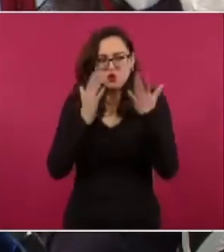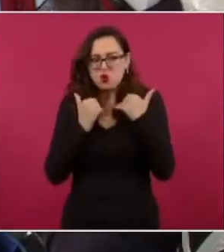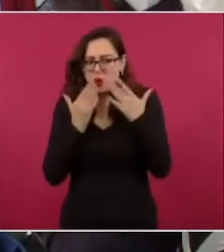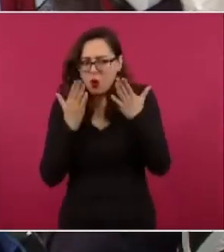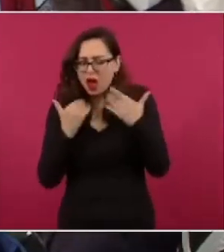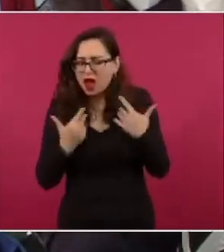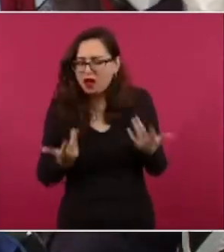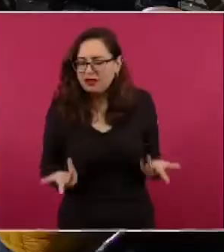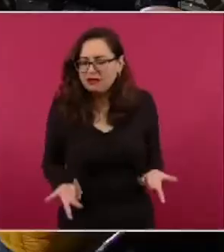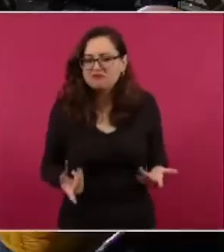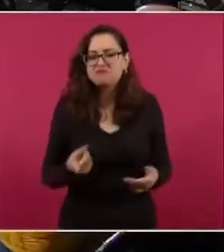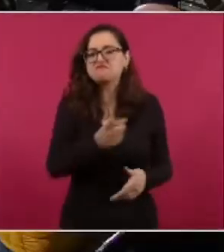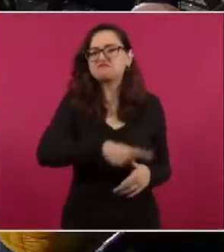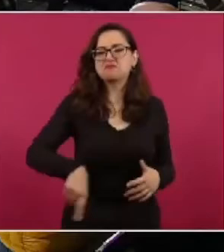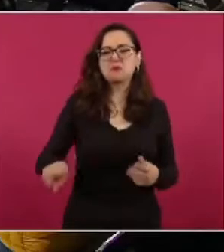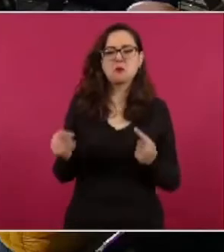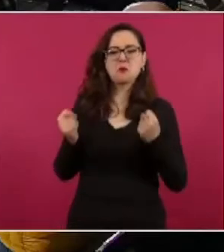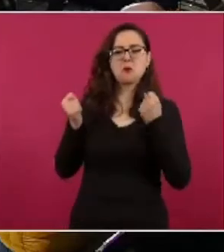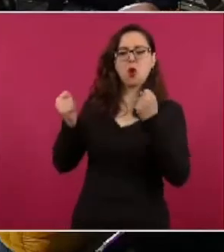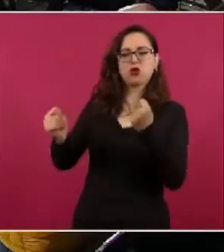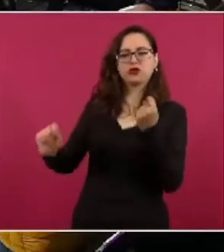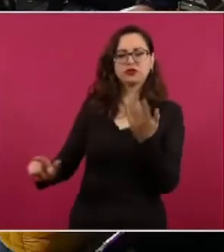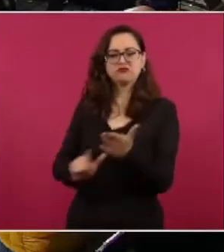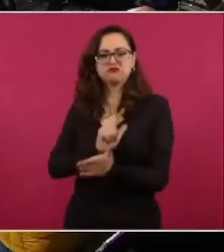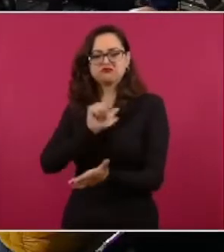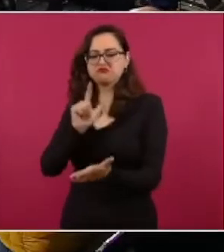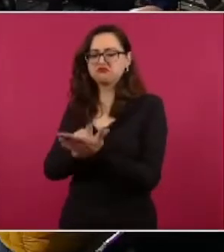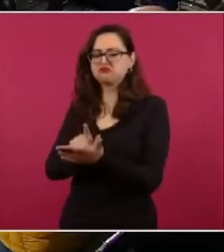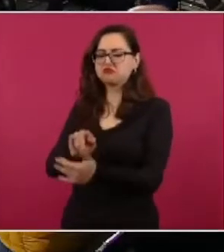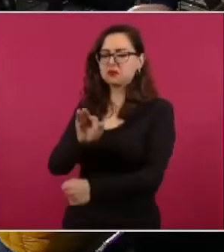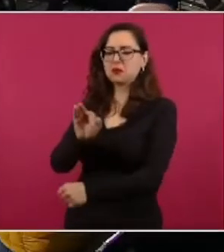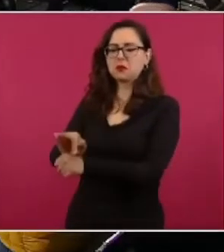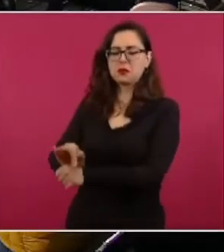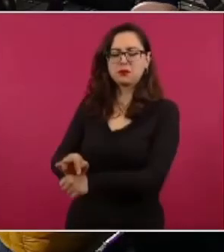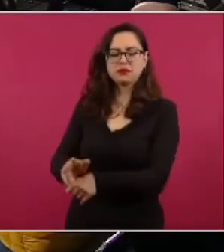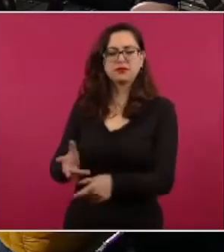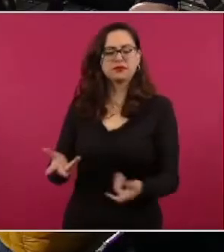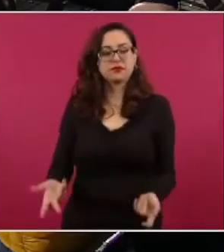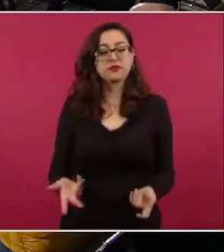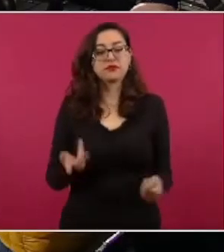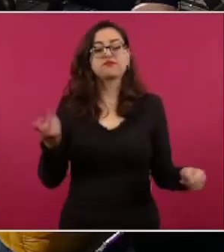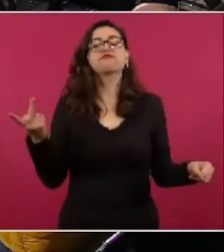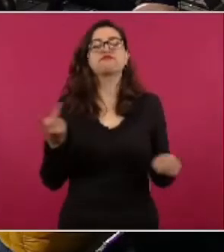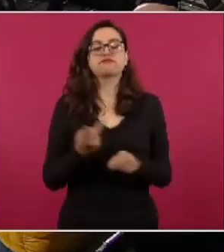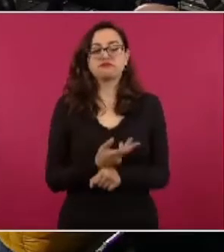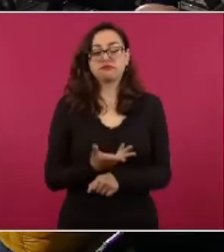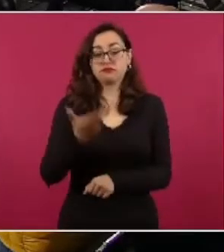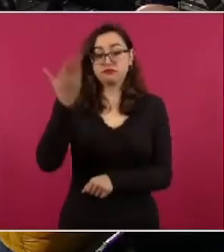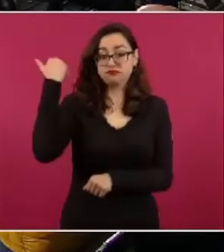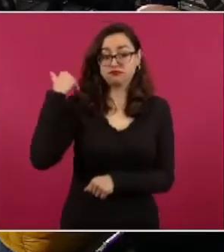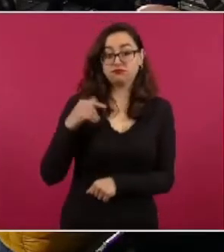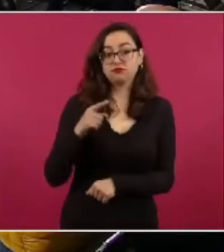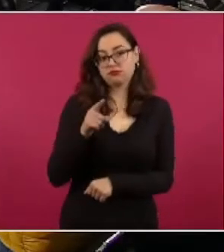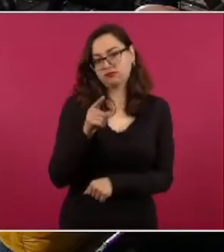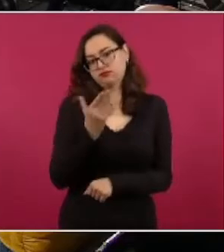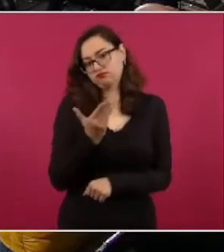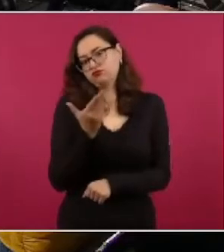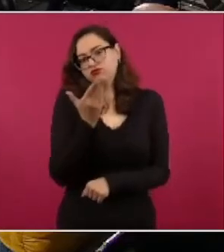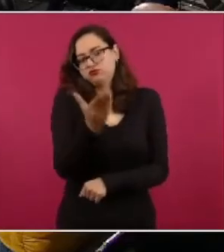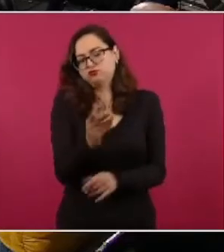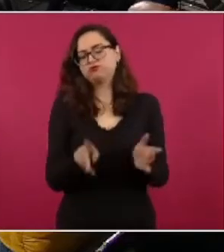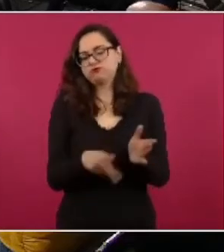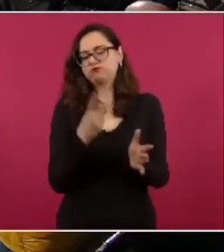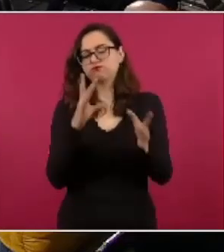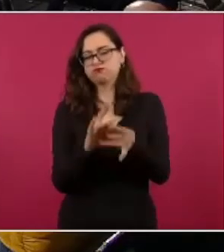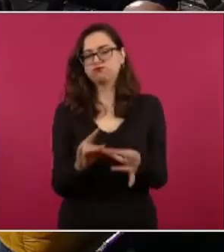quirúrgicos. Eso es algo muy importante porque usted ya lo había dicho y lo ha dicho en muchas ocasiones, que se prestan los